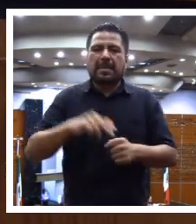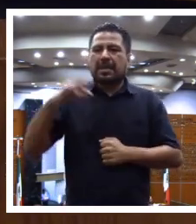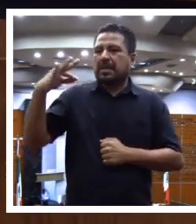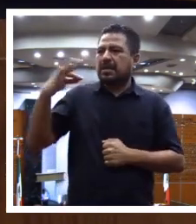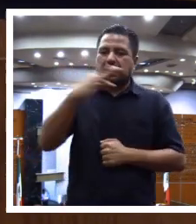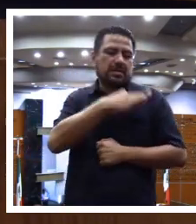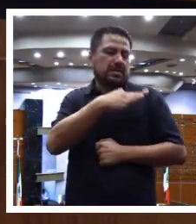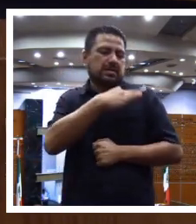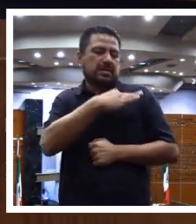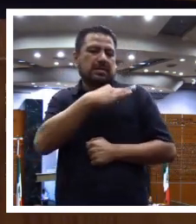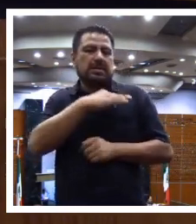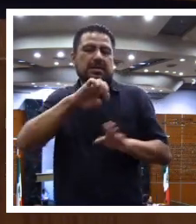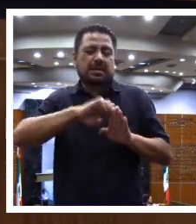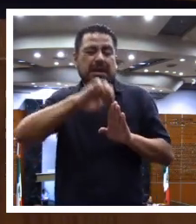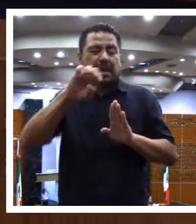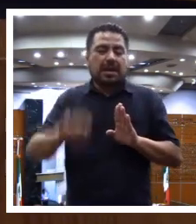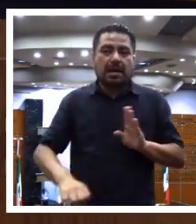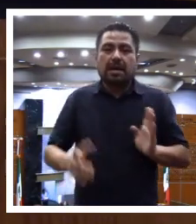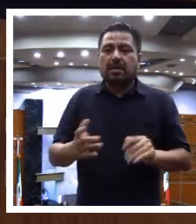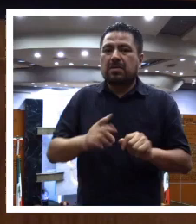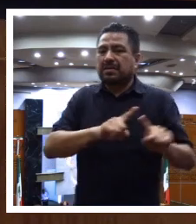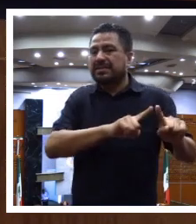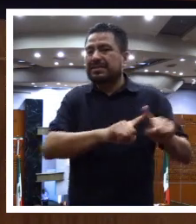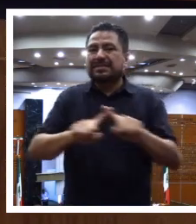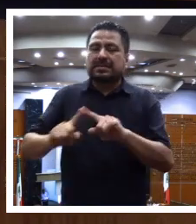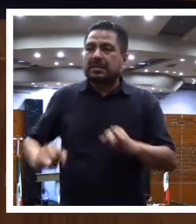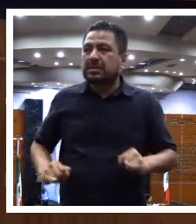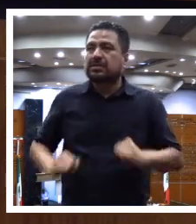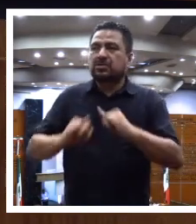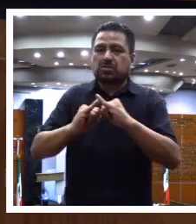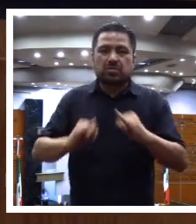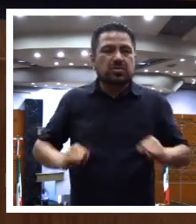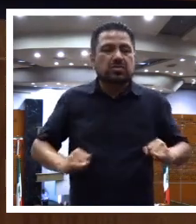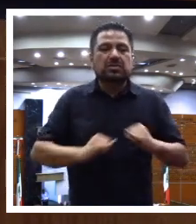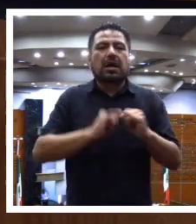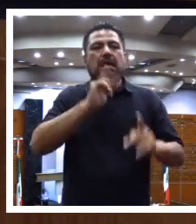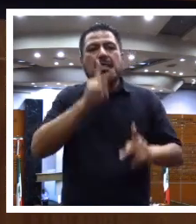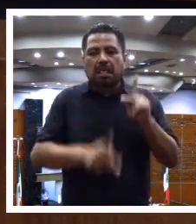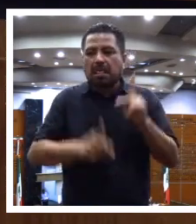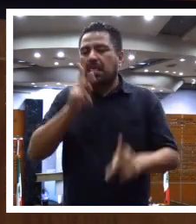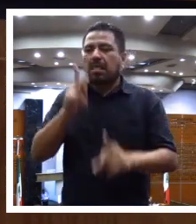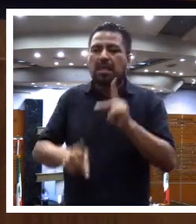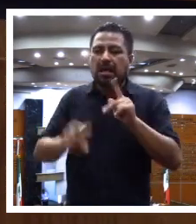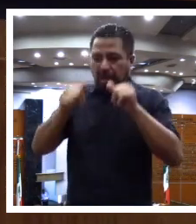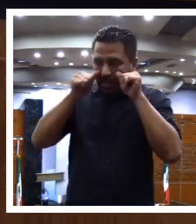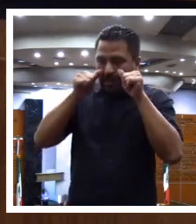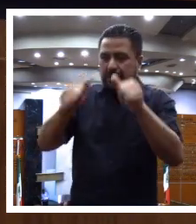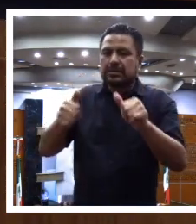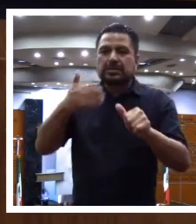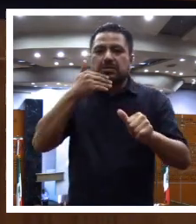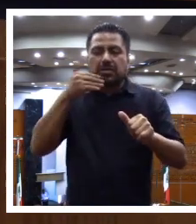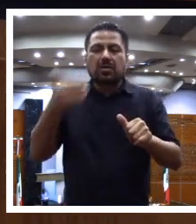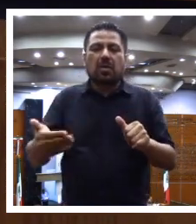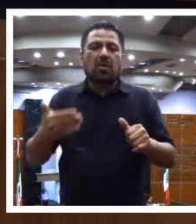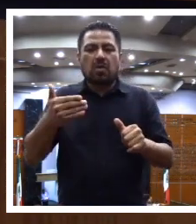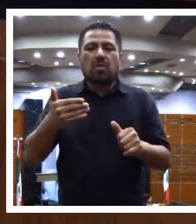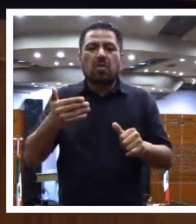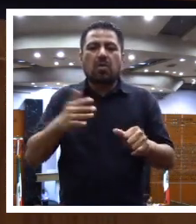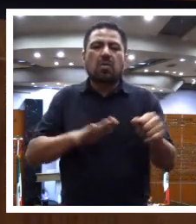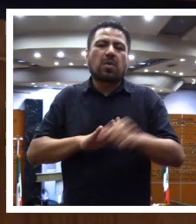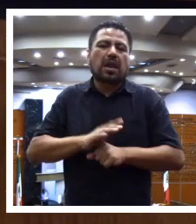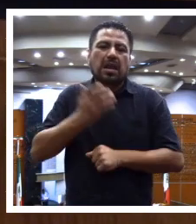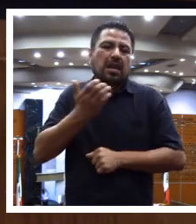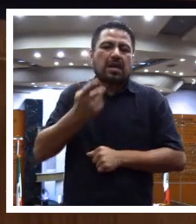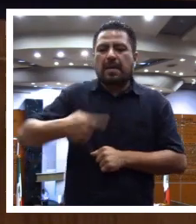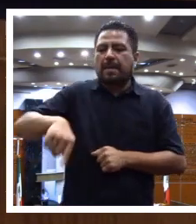son solo un ejemplo de la diversidad de instituciones que interrumpieron la atención ordinaria, oportuna y cotidiana